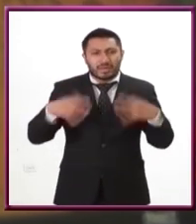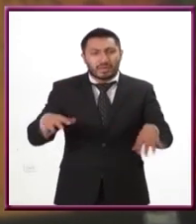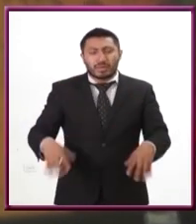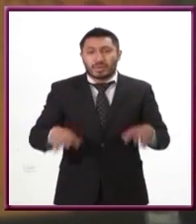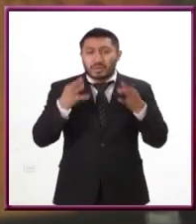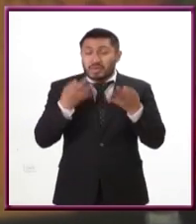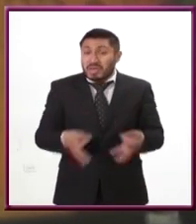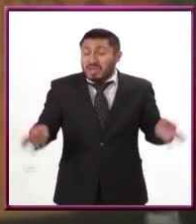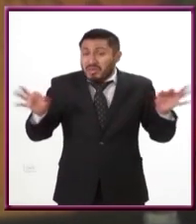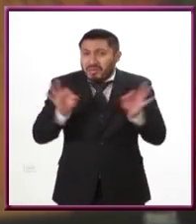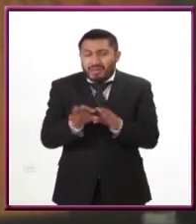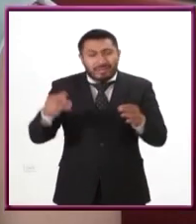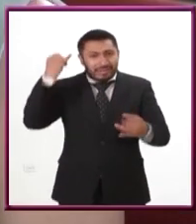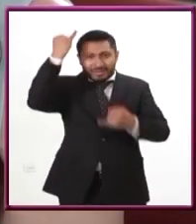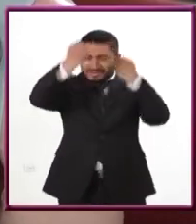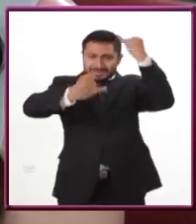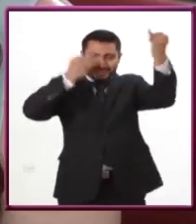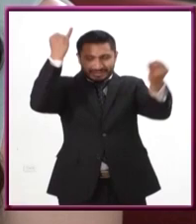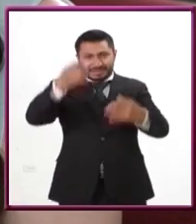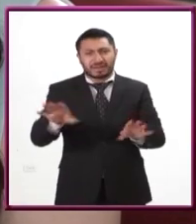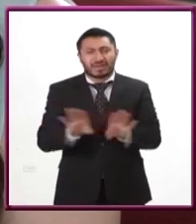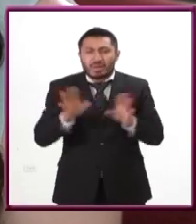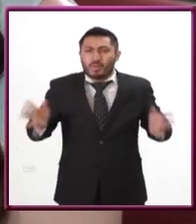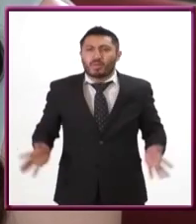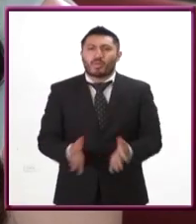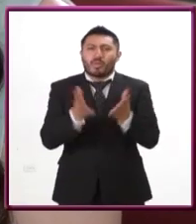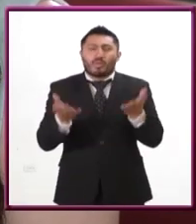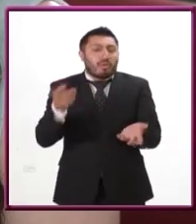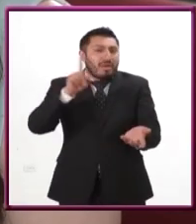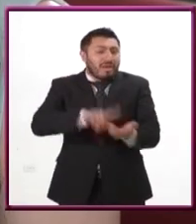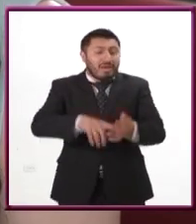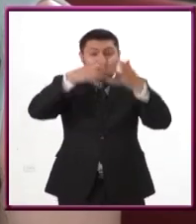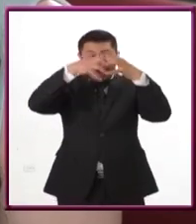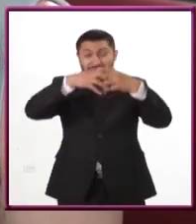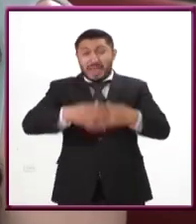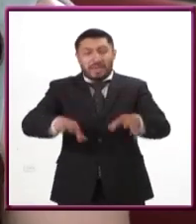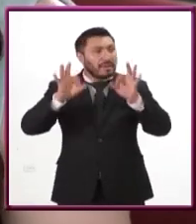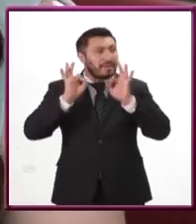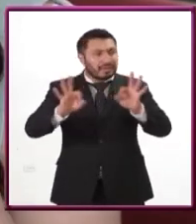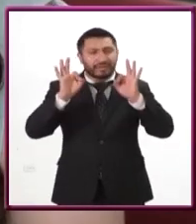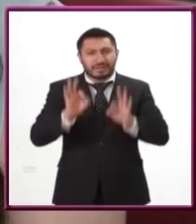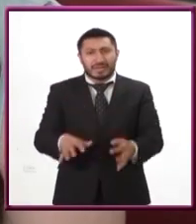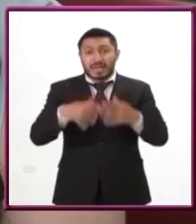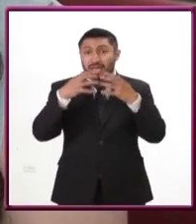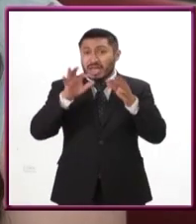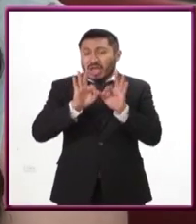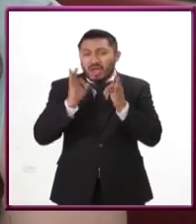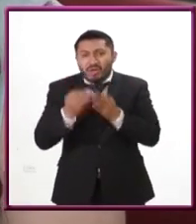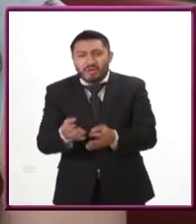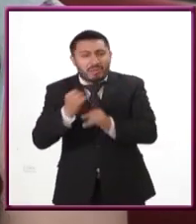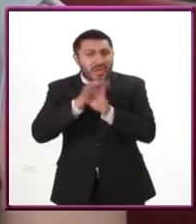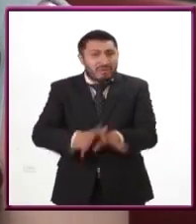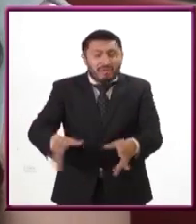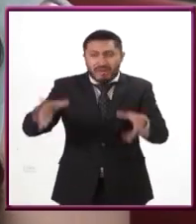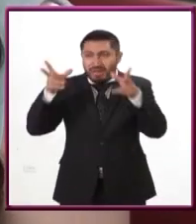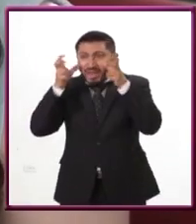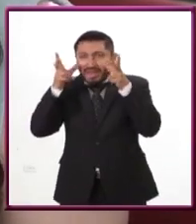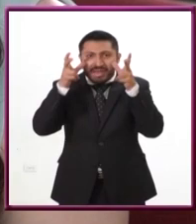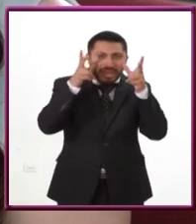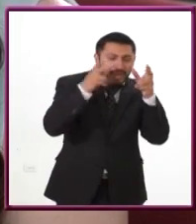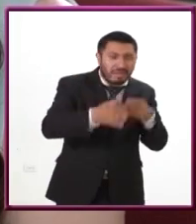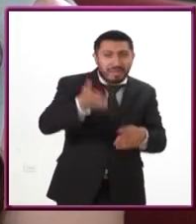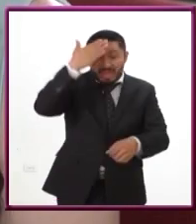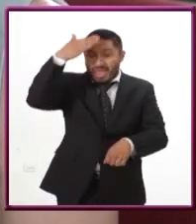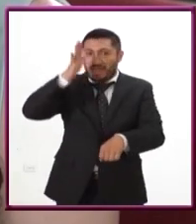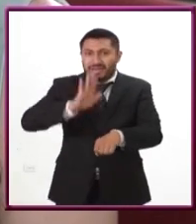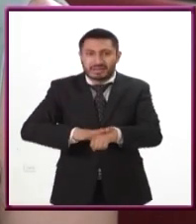habilidades extraordinarias. La creatividad se potencia en ellos. Son excelentes en la sistematización de datos,